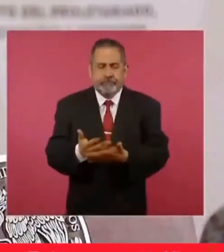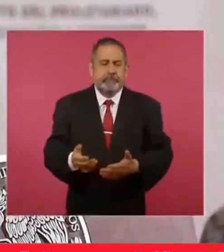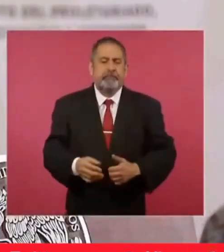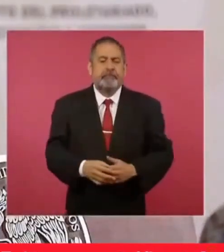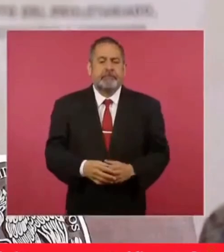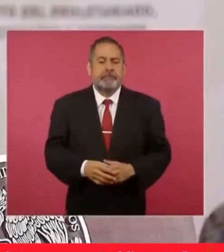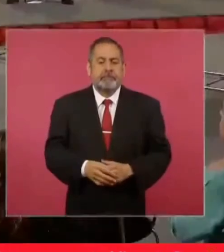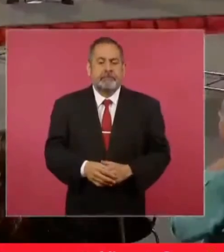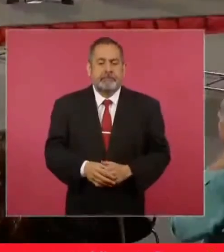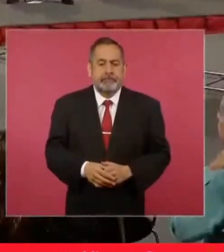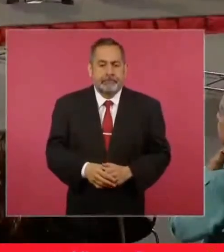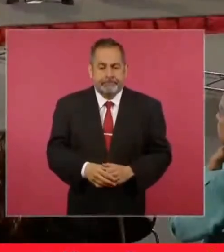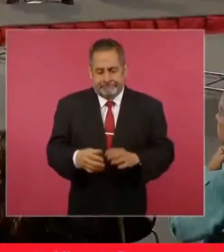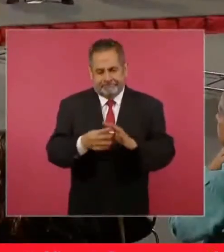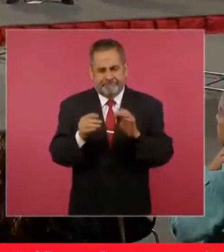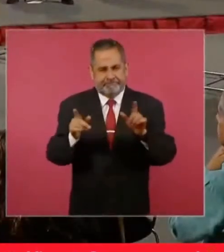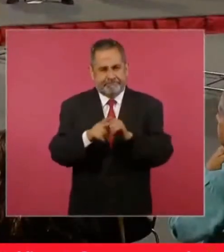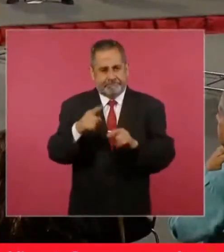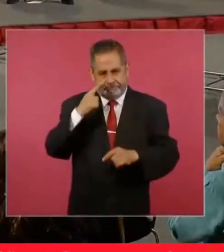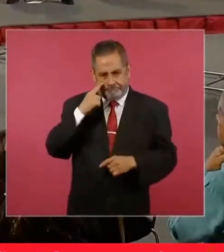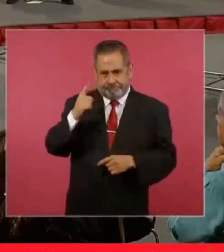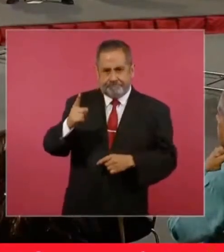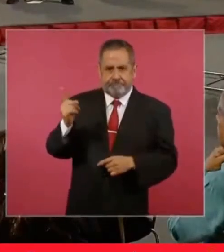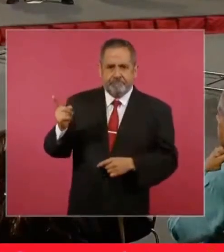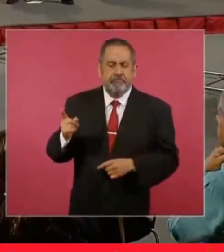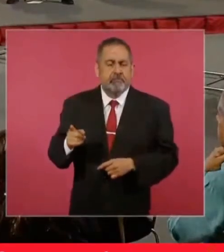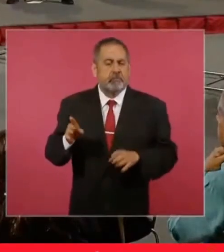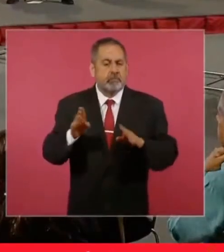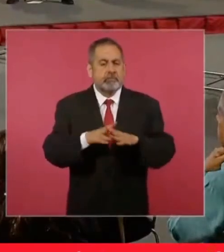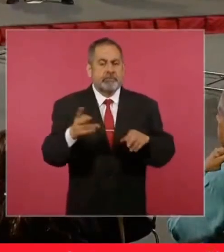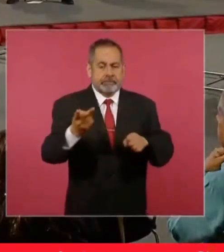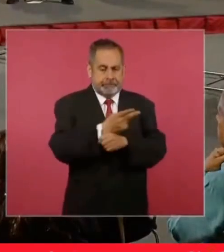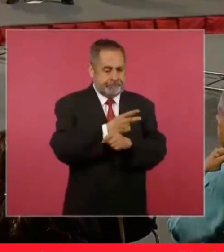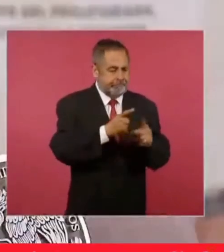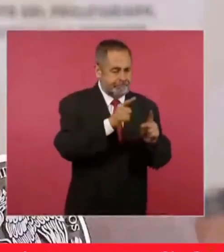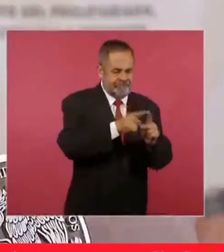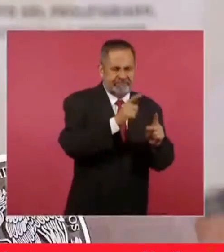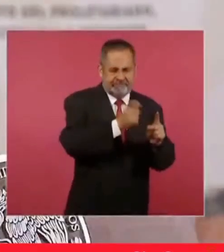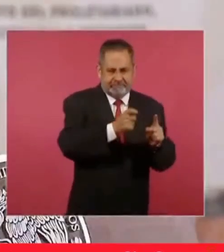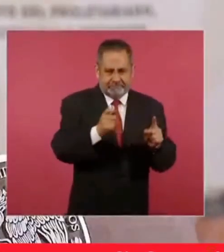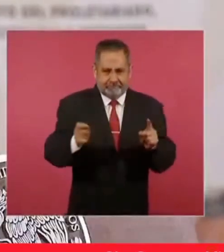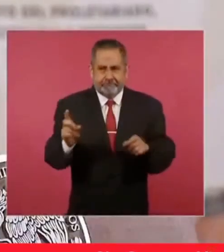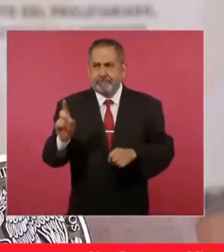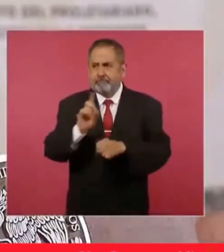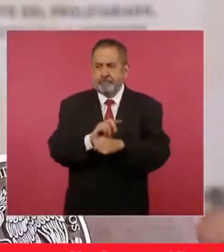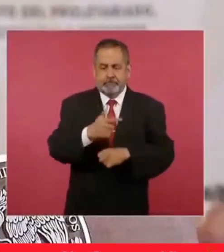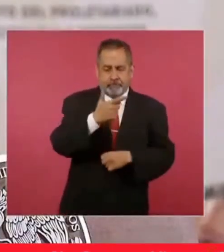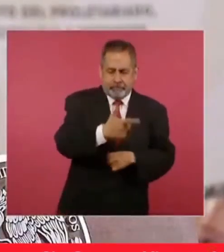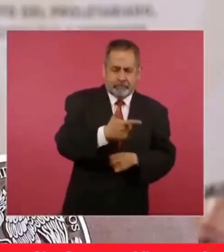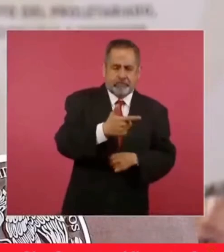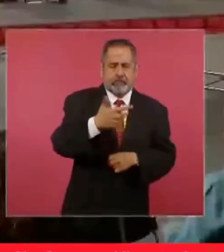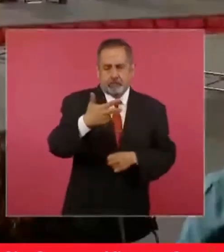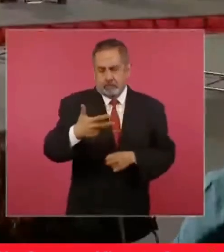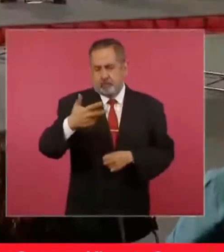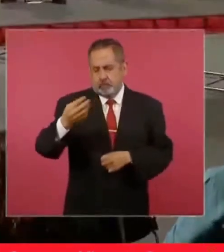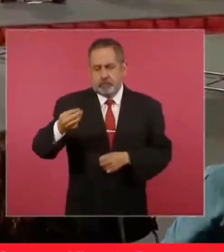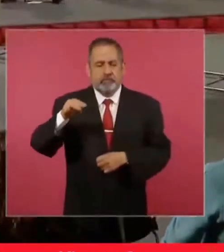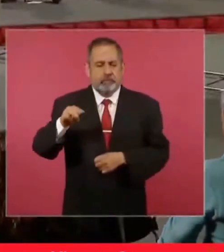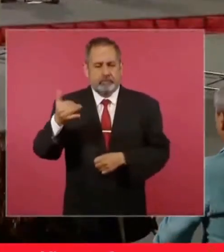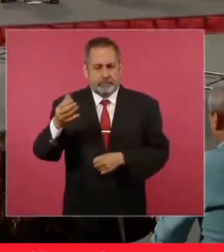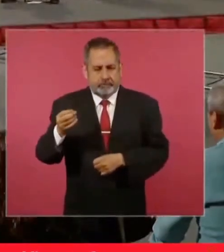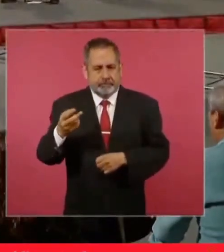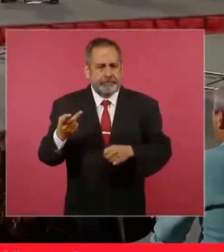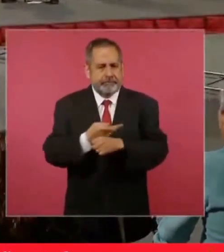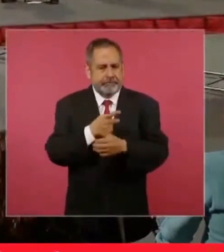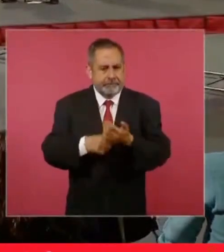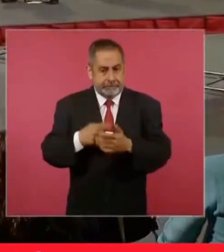con esta breve explicación paso a la línea de tiempo de los eventos del 7, 8 y 9 de mayo. En el primero,